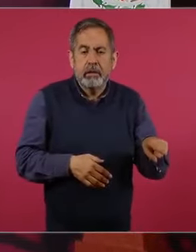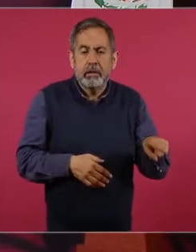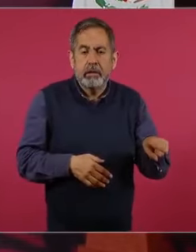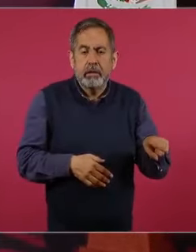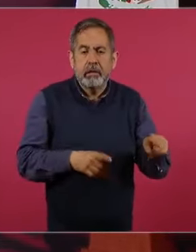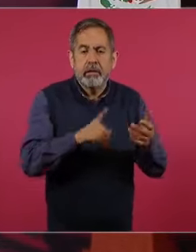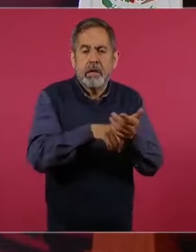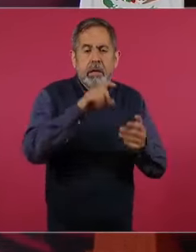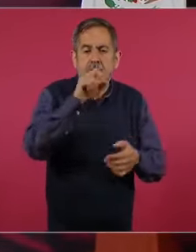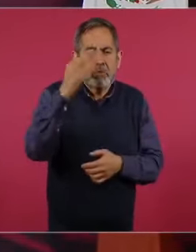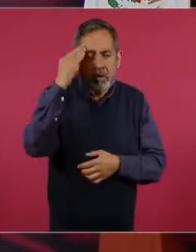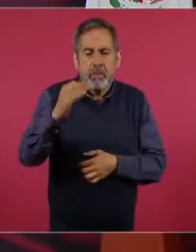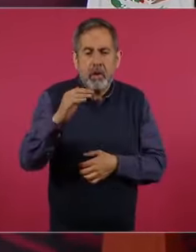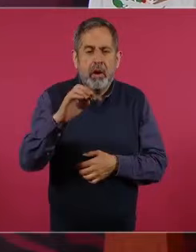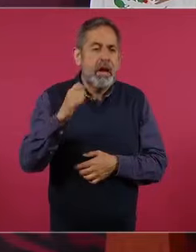cuando Calderón